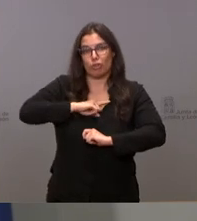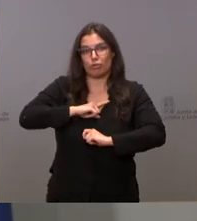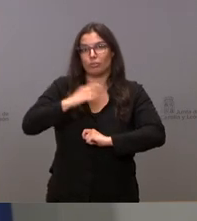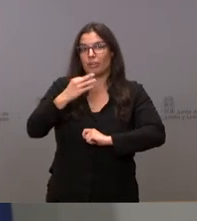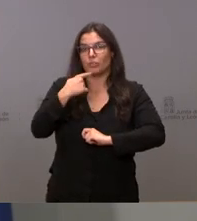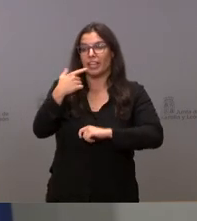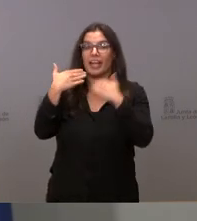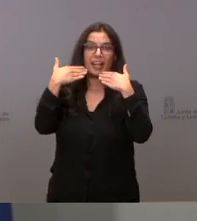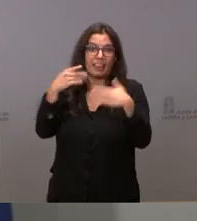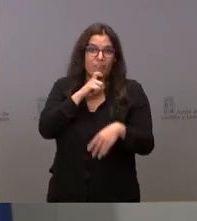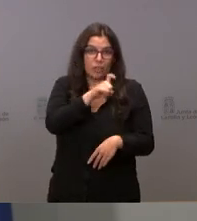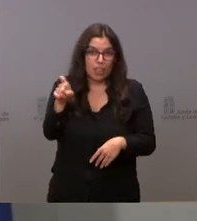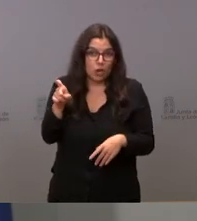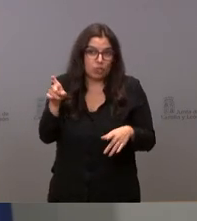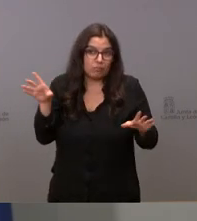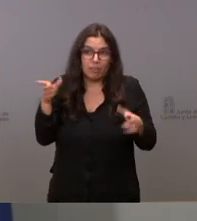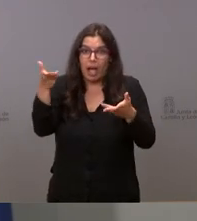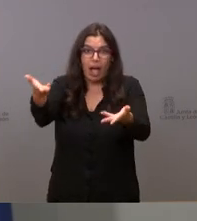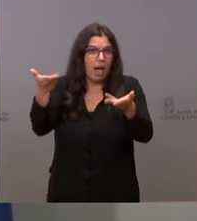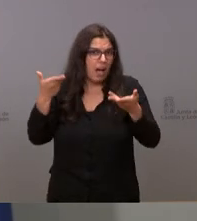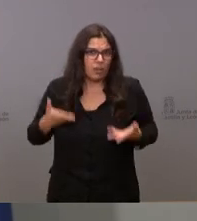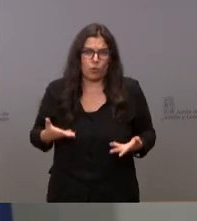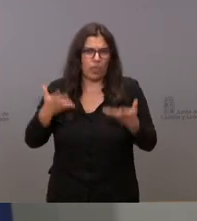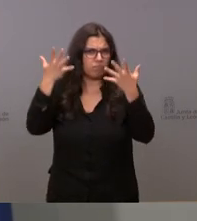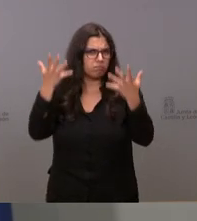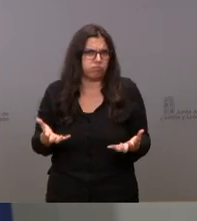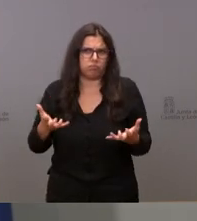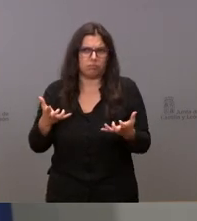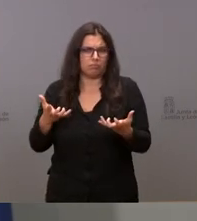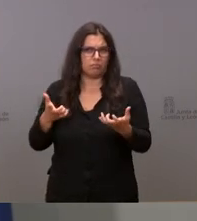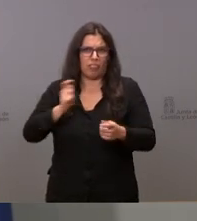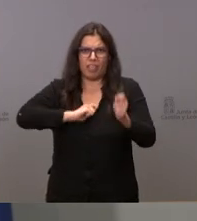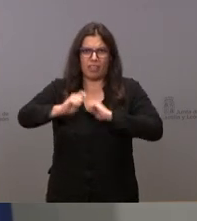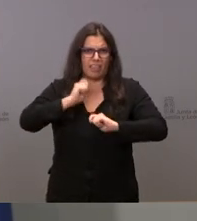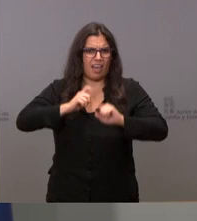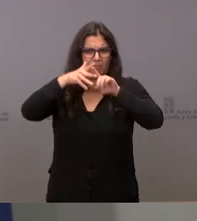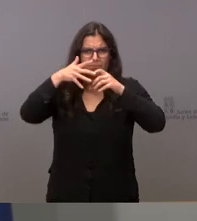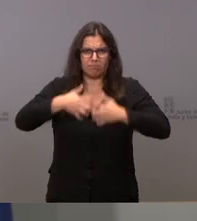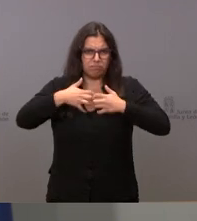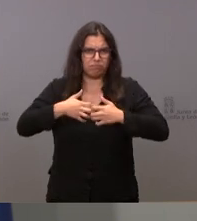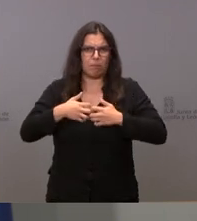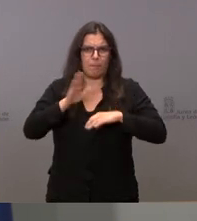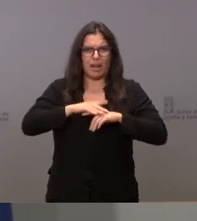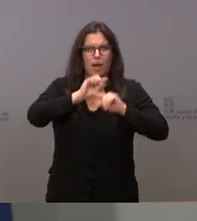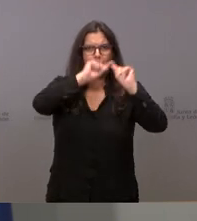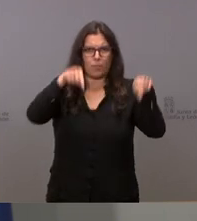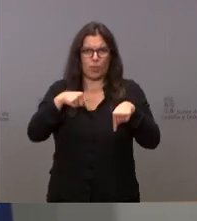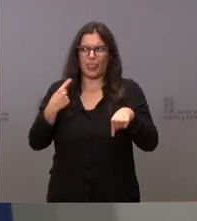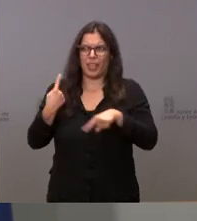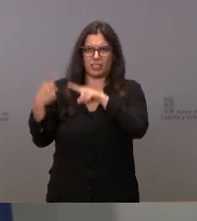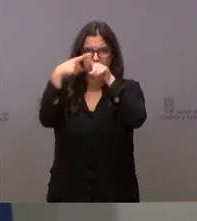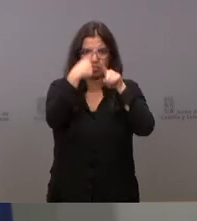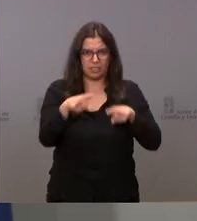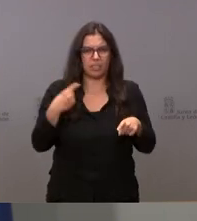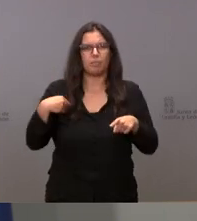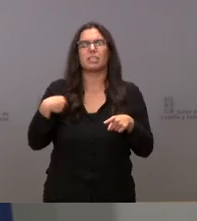agradecer a la Fundación la inmensa ayuda que nos ha prestado con equipos en varias provincias, con equipos de